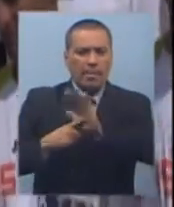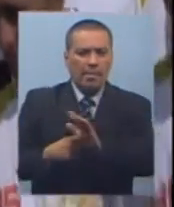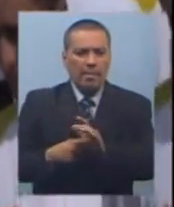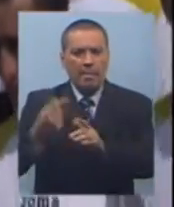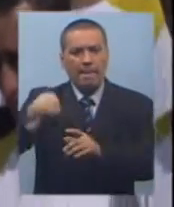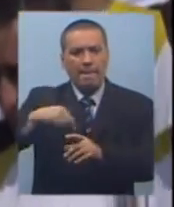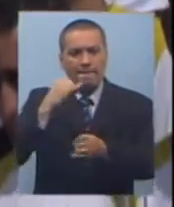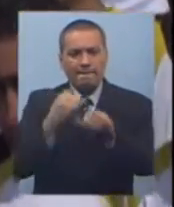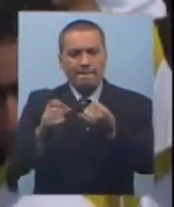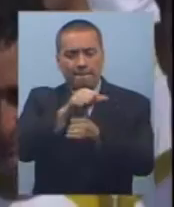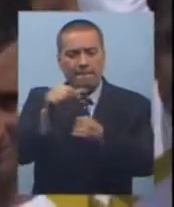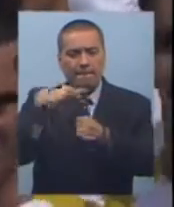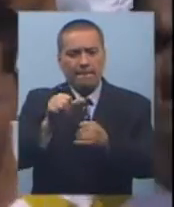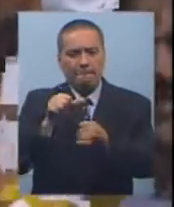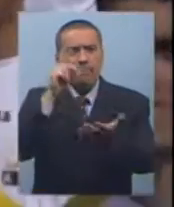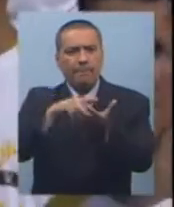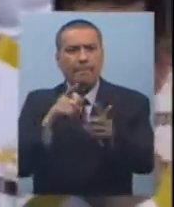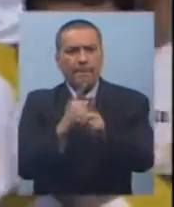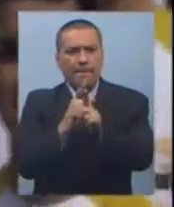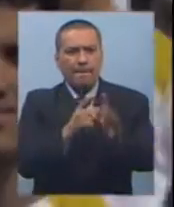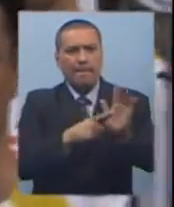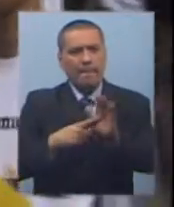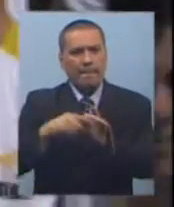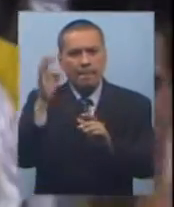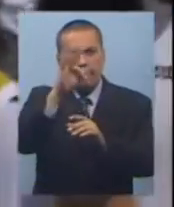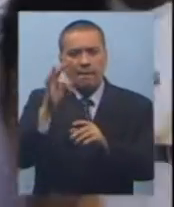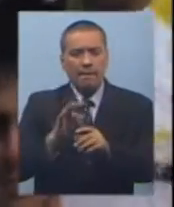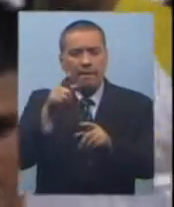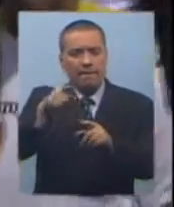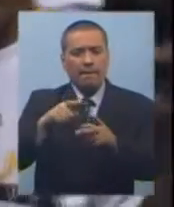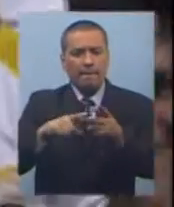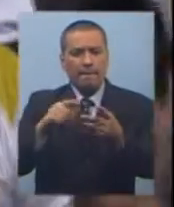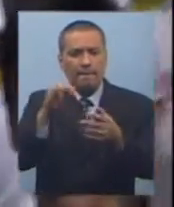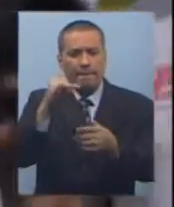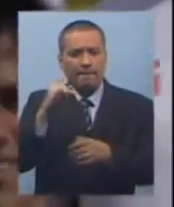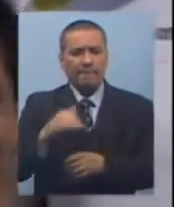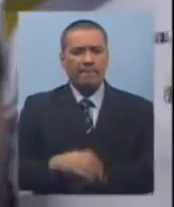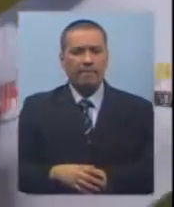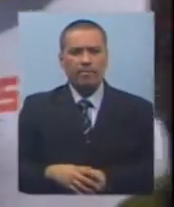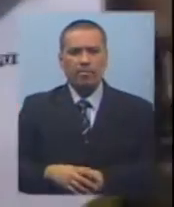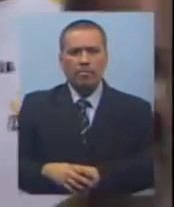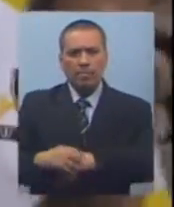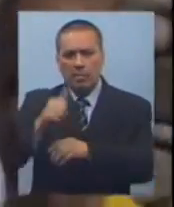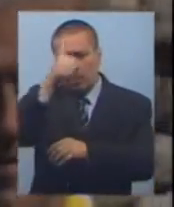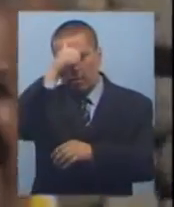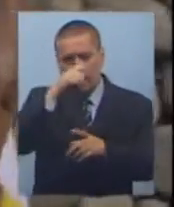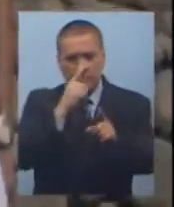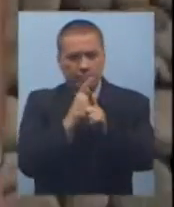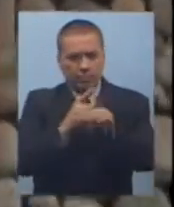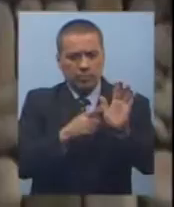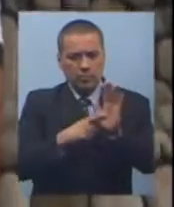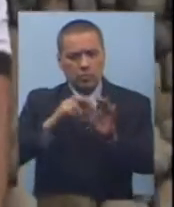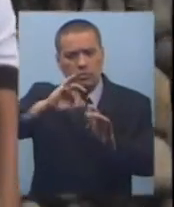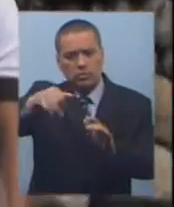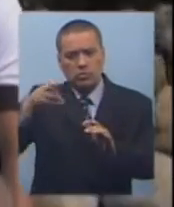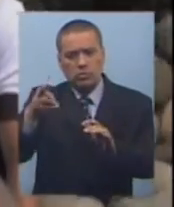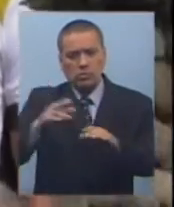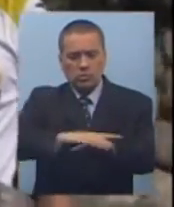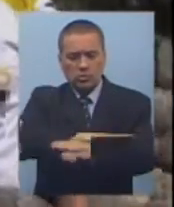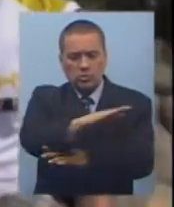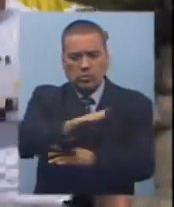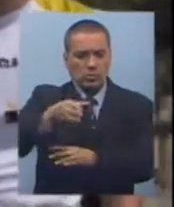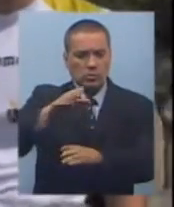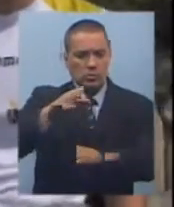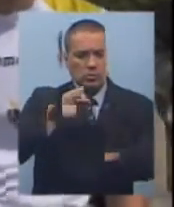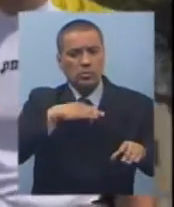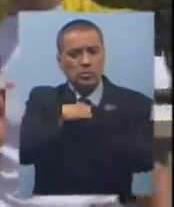donde cuentan este fin de semana con su presencia en el Clásico Federación en San Felipe, Estado Yaracuy. El domingo el Clásico Fejallanos corre por la vida en